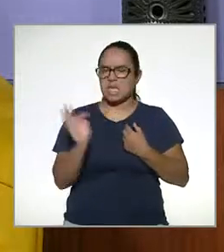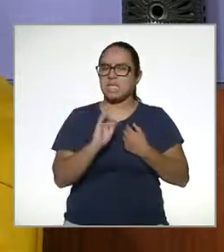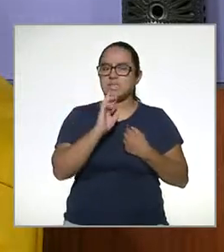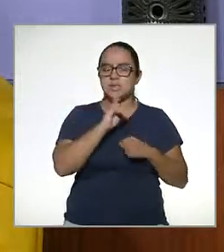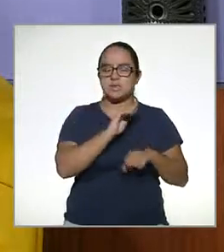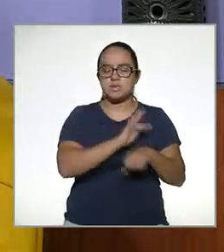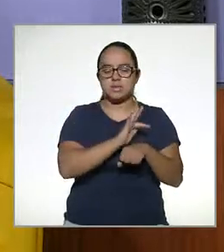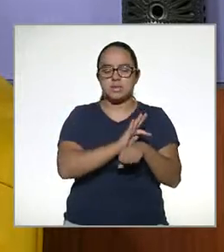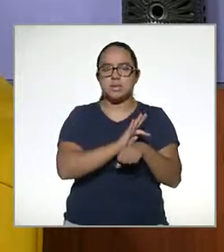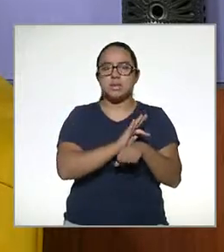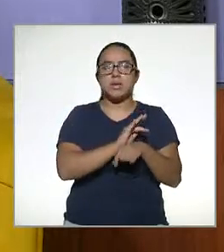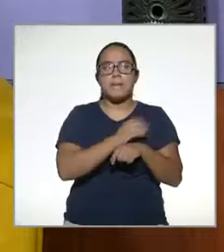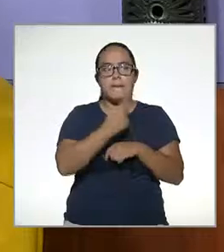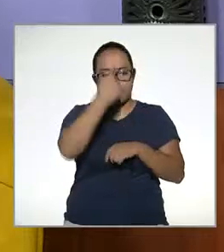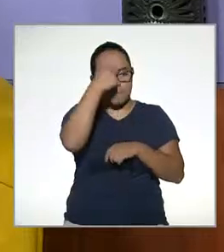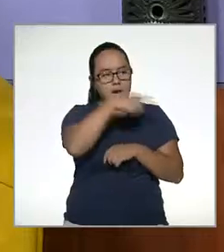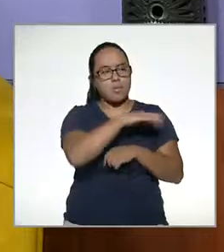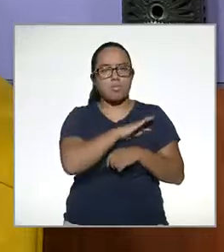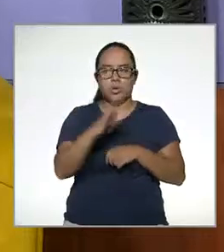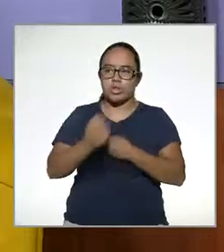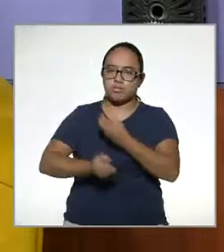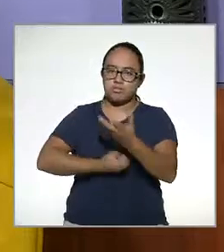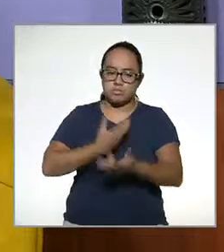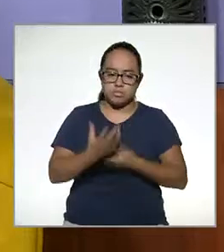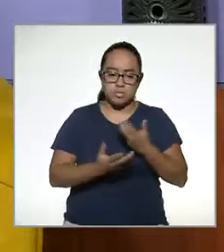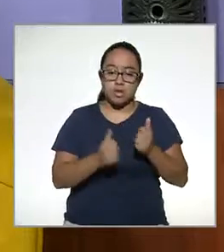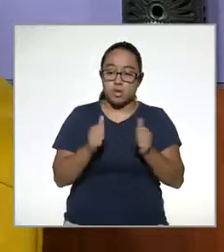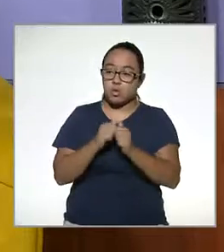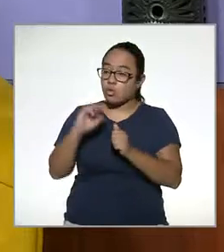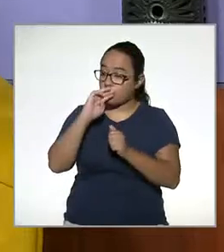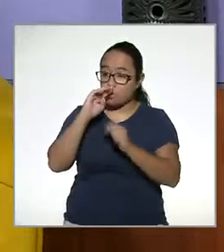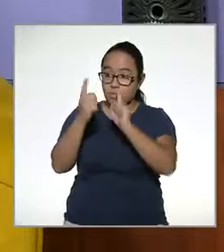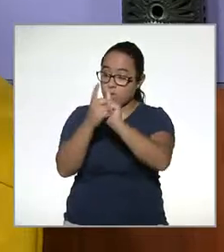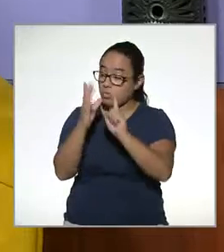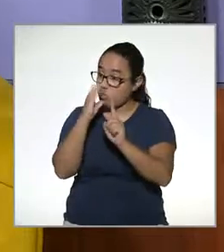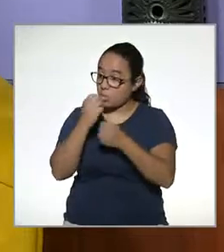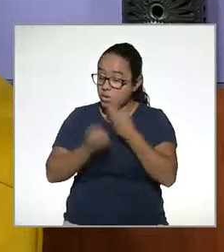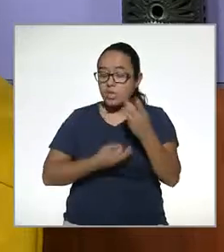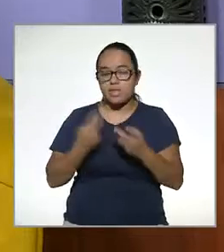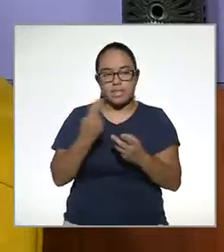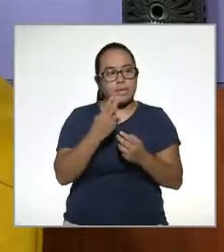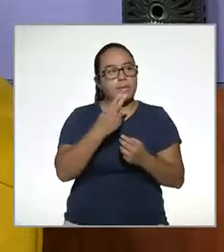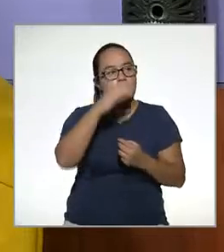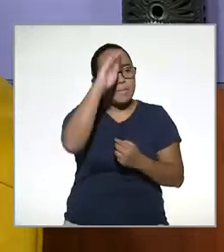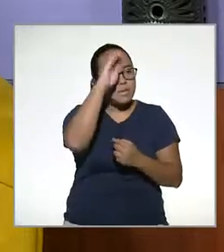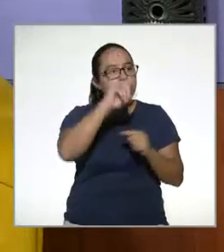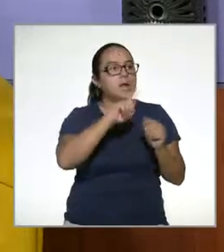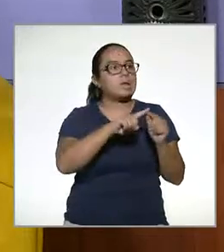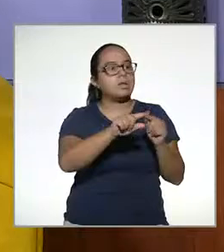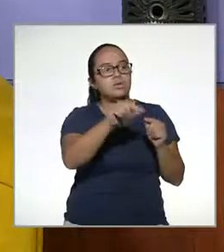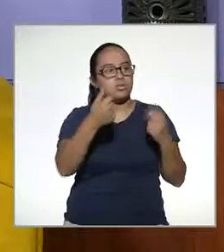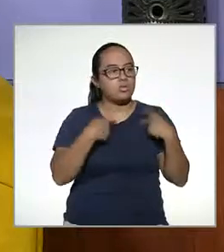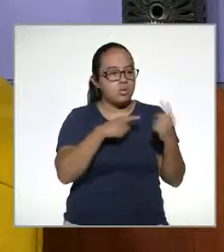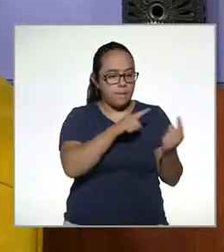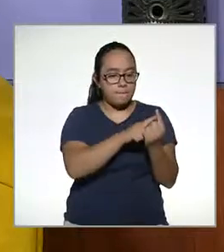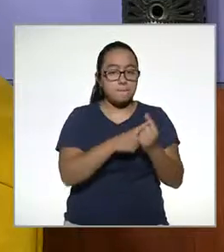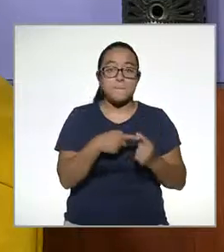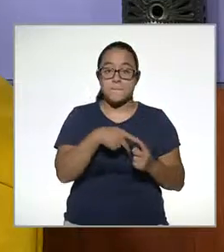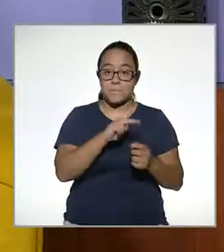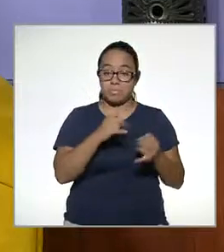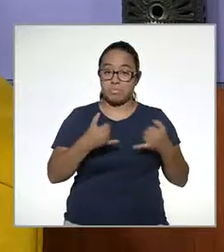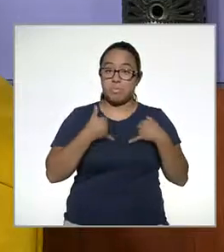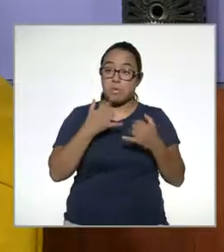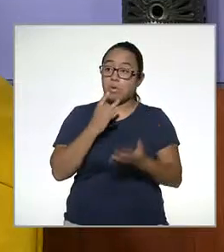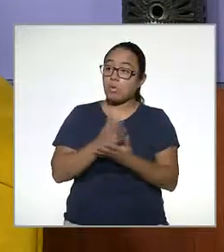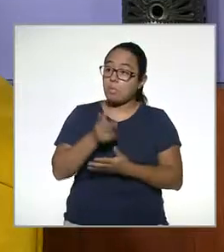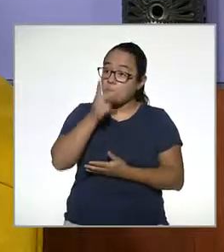ver cómo hacer para que él pueda hablar lo que no puede hablar con esa madre. Ahora, los chavos, los adolescentes, no necesariamente son con los